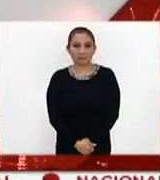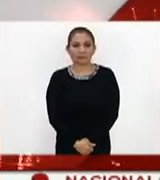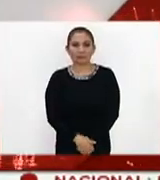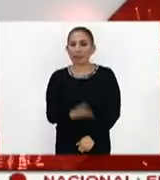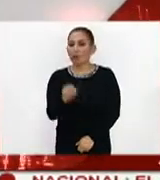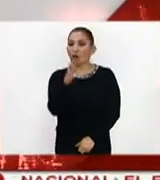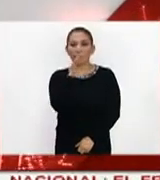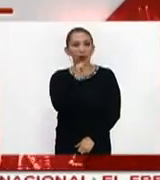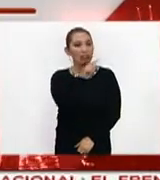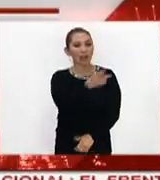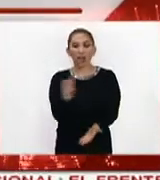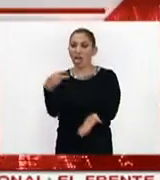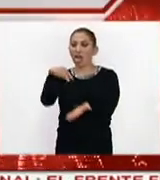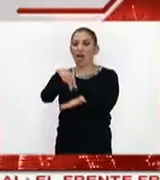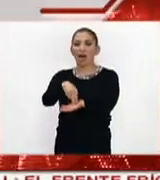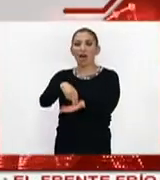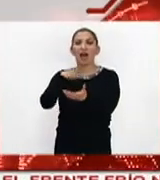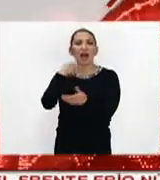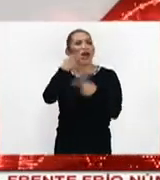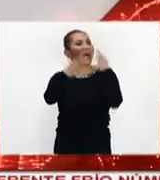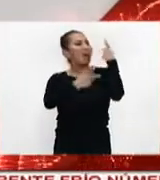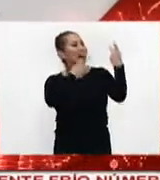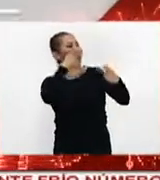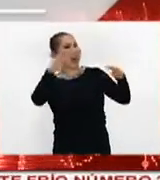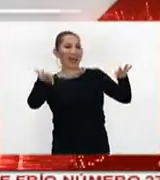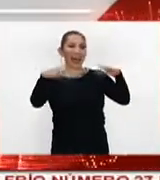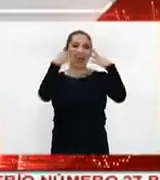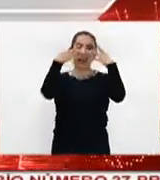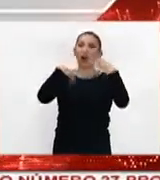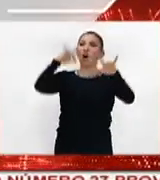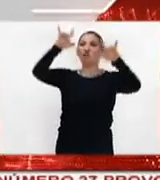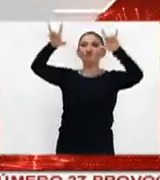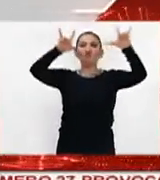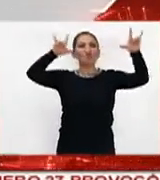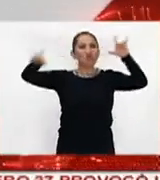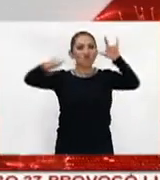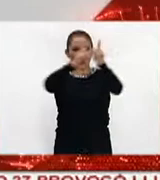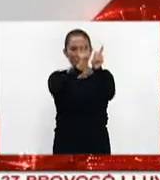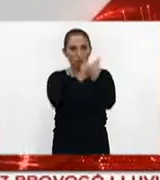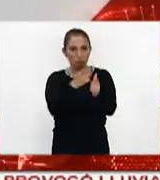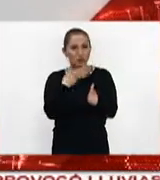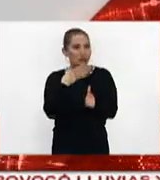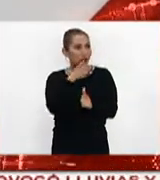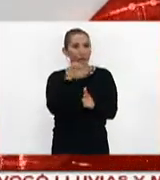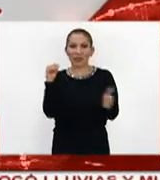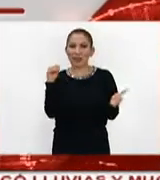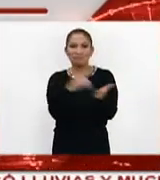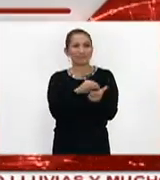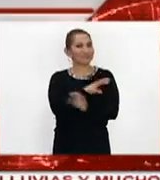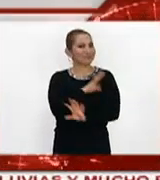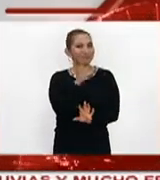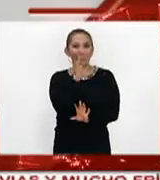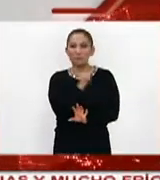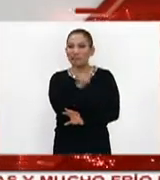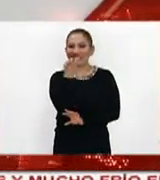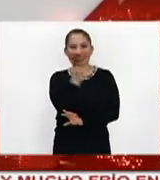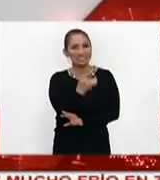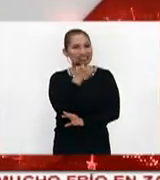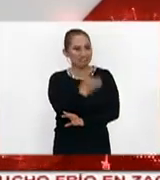No pueden aparecer en los spots ni en la propaganda de los partidos políticos y no pueden